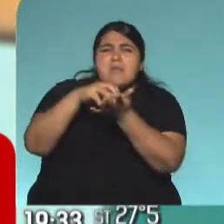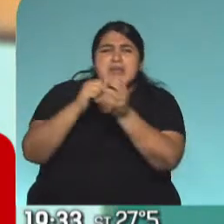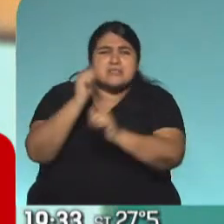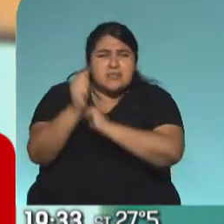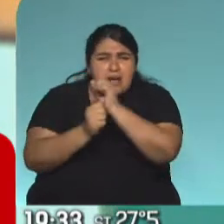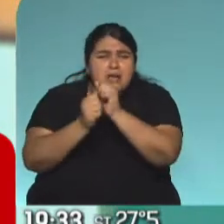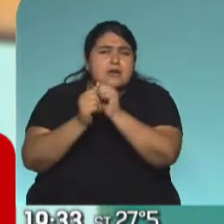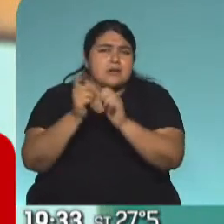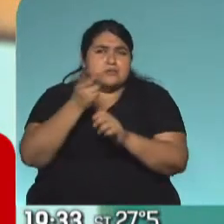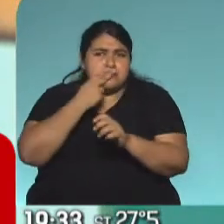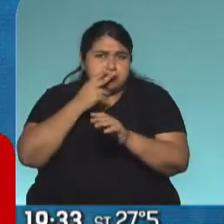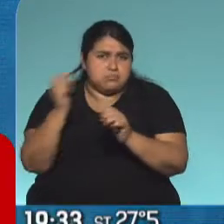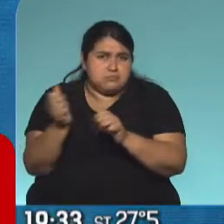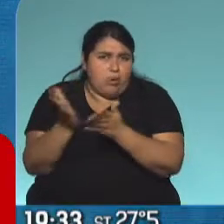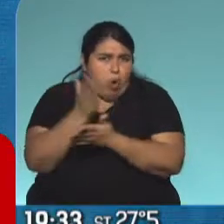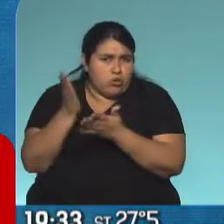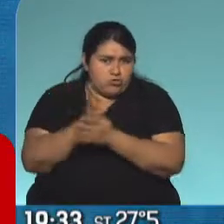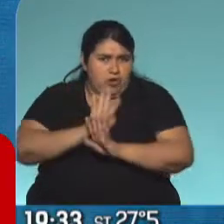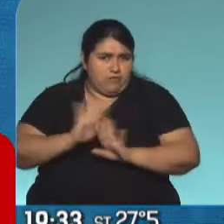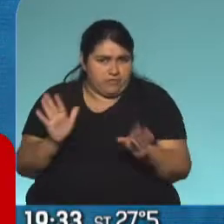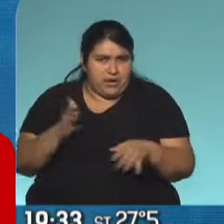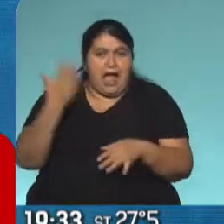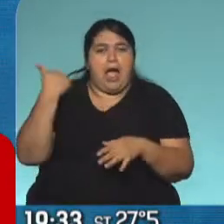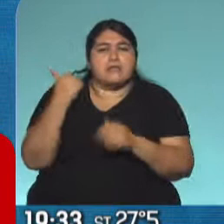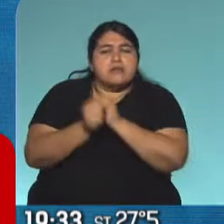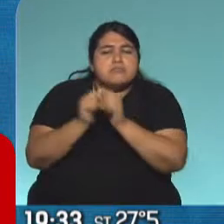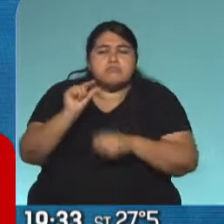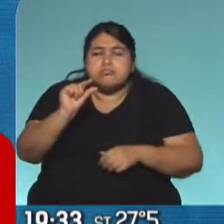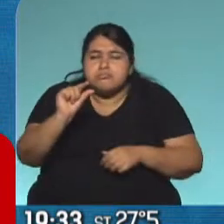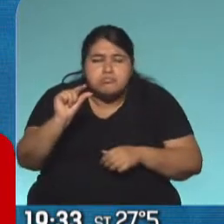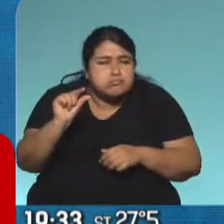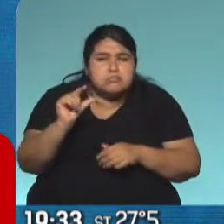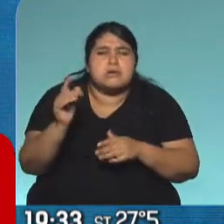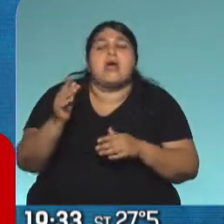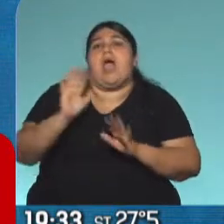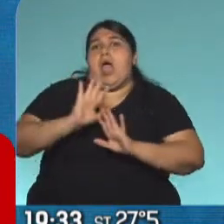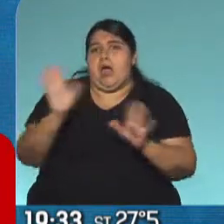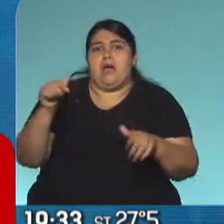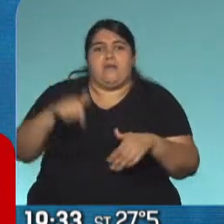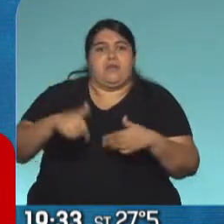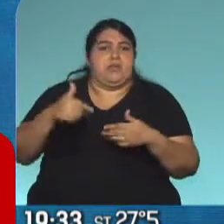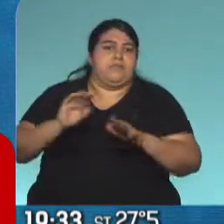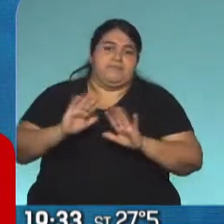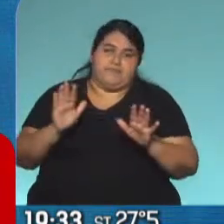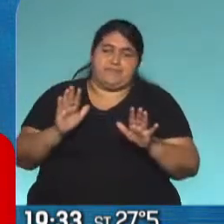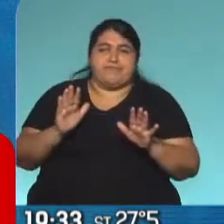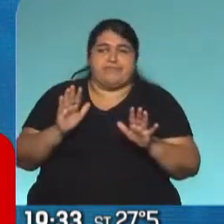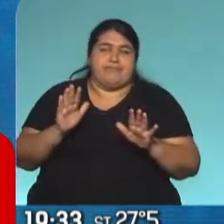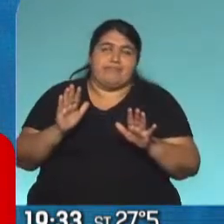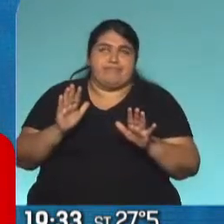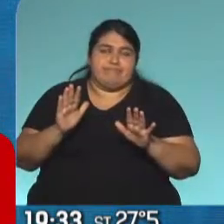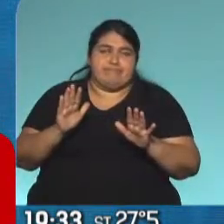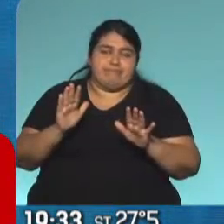incluso de producir? Sí, estaban produciendo el cero. Bueno, no producían el 0%. Sí. Bueno, pudieron. Bueno, no vamos a ser